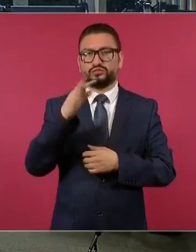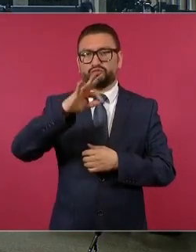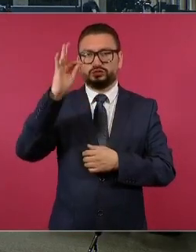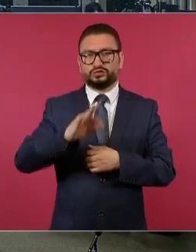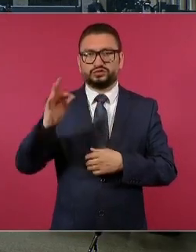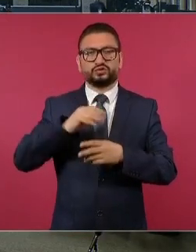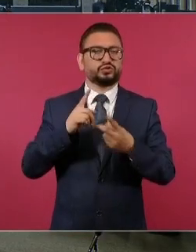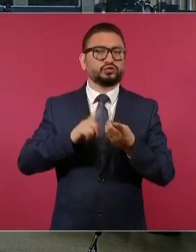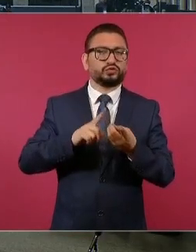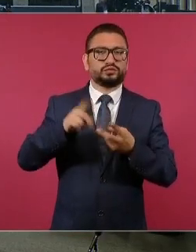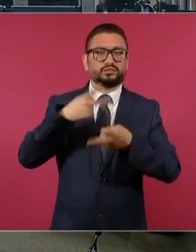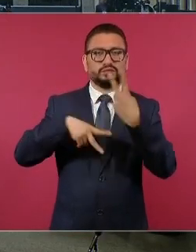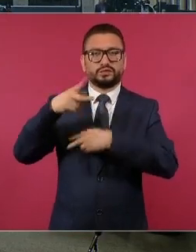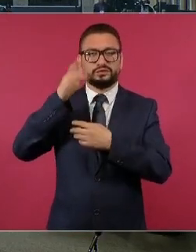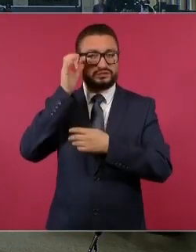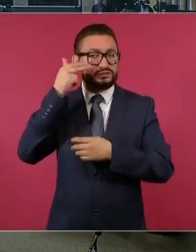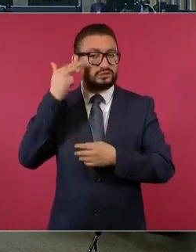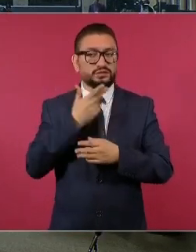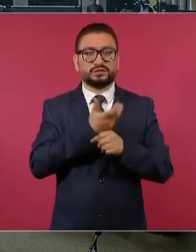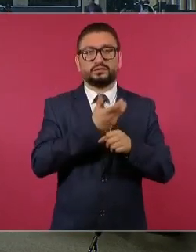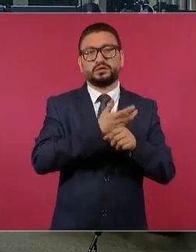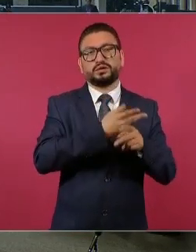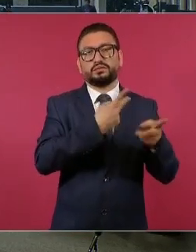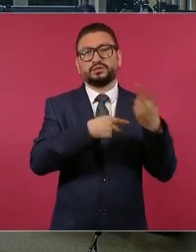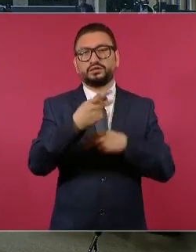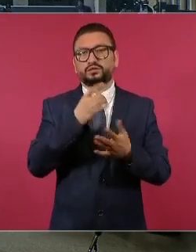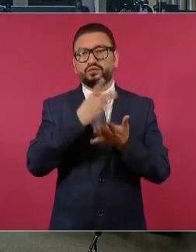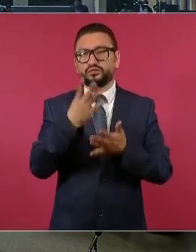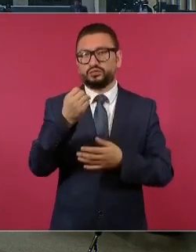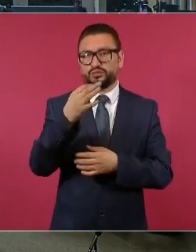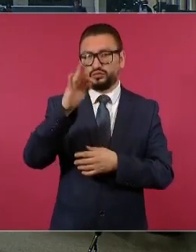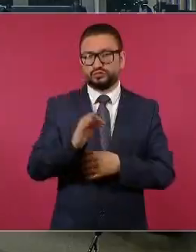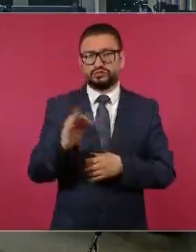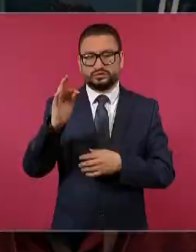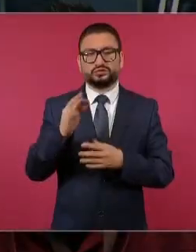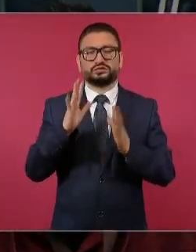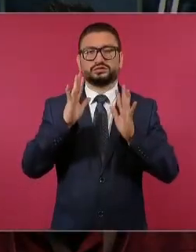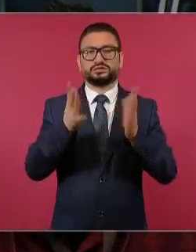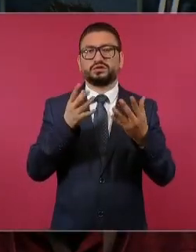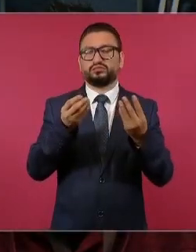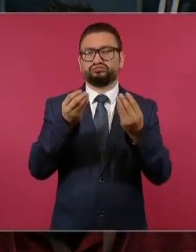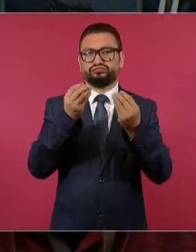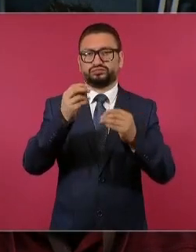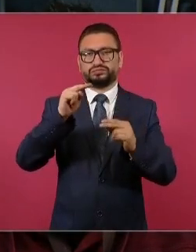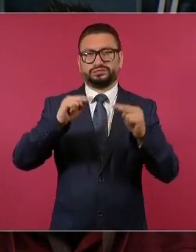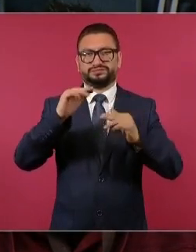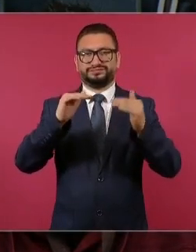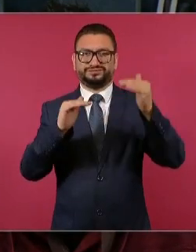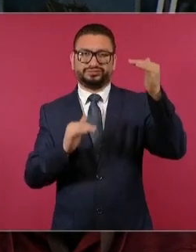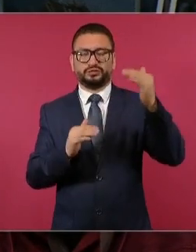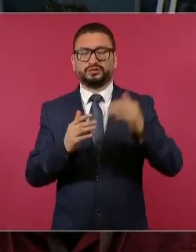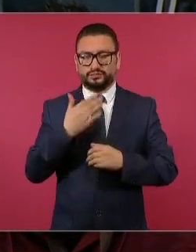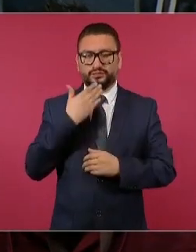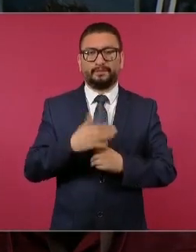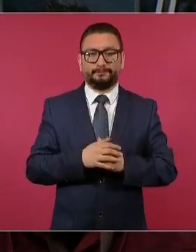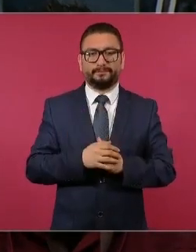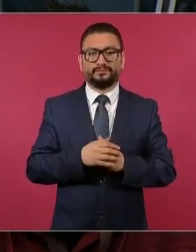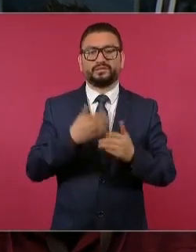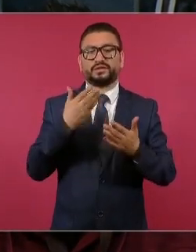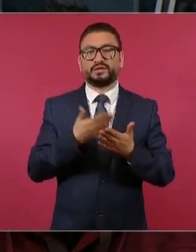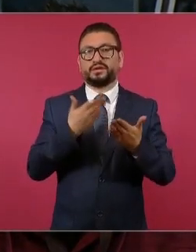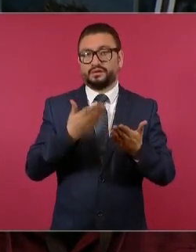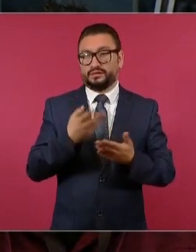mercancías salían de ahí, mientras que de Estados Unidos pues estaba solamente el 9%, es decir, ya había un rebase por ahí. Y bueno,